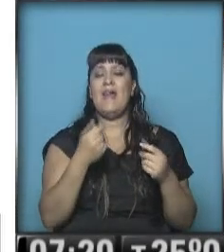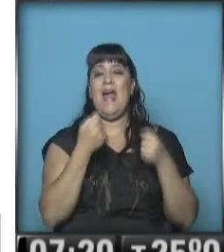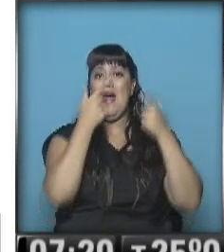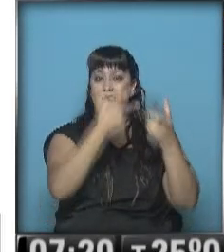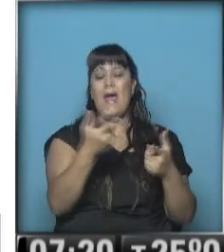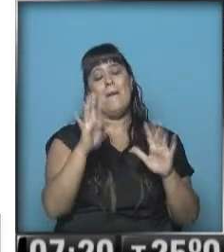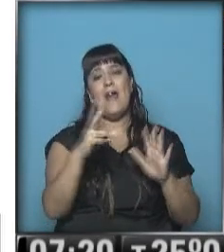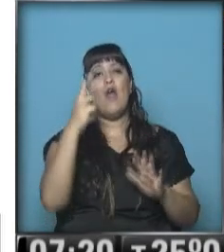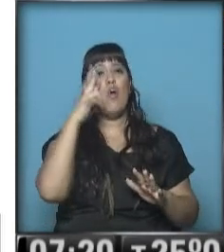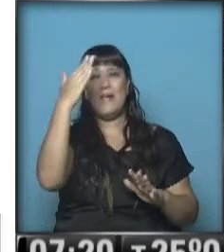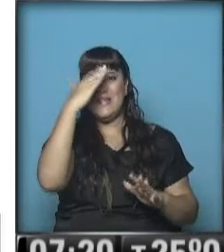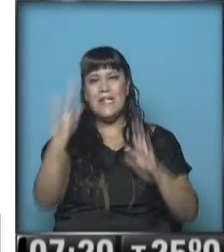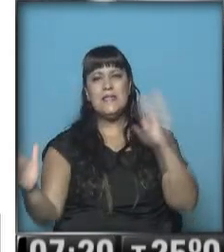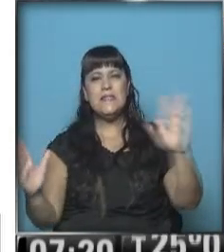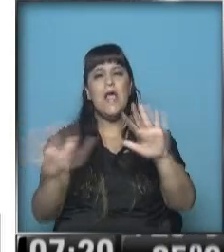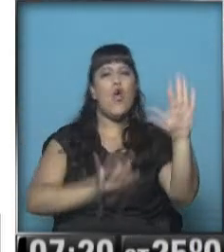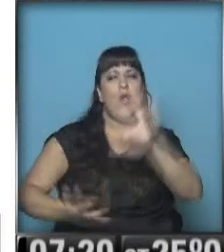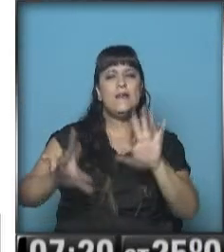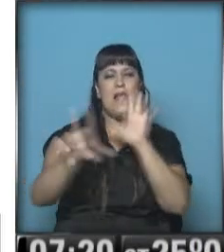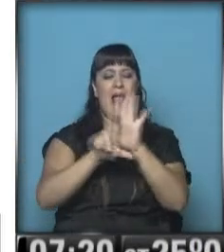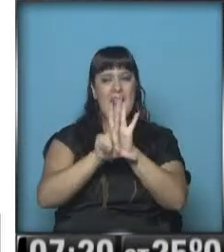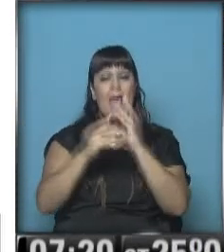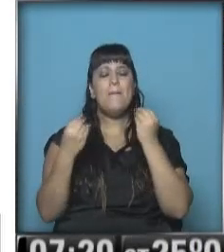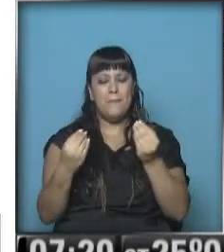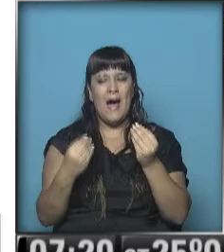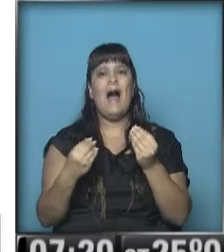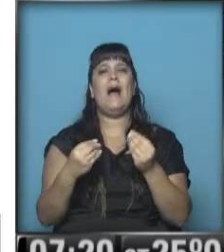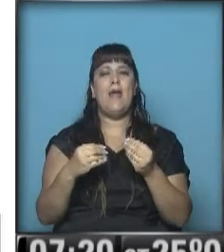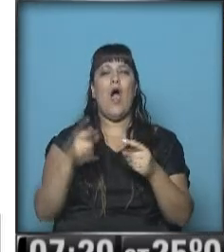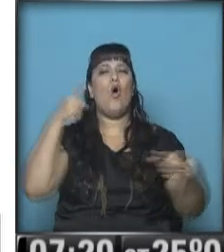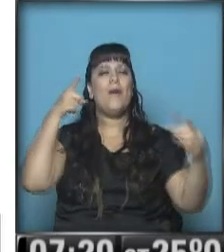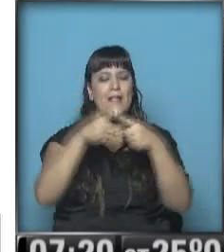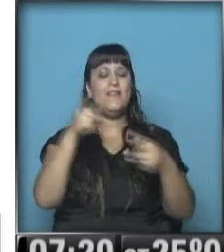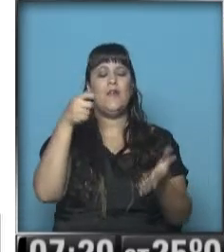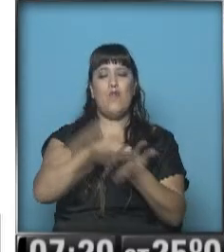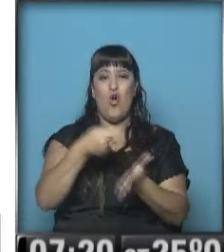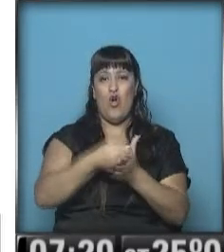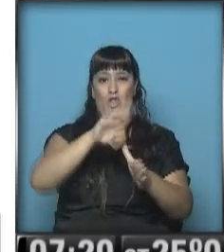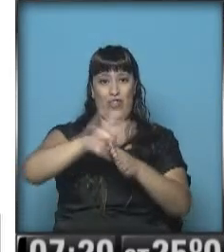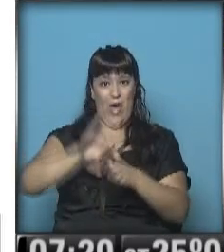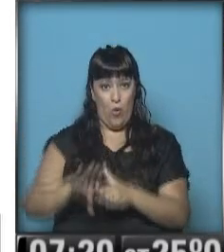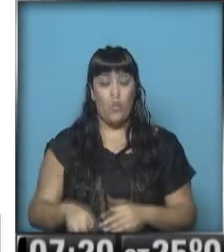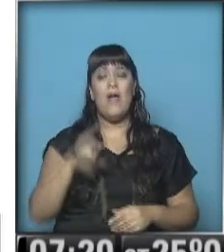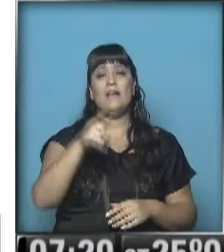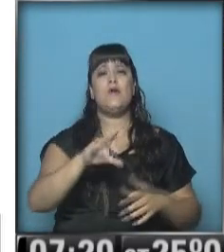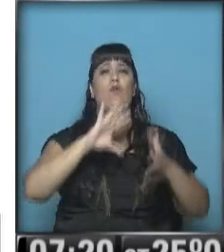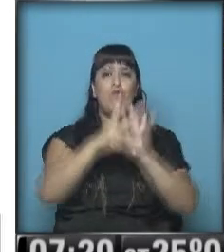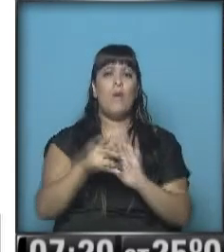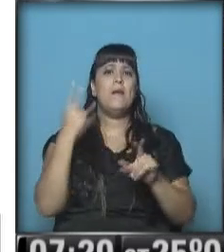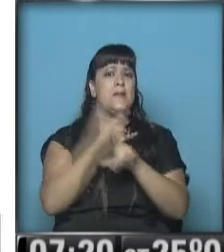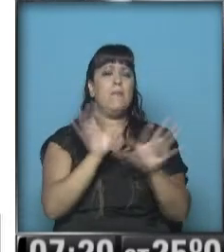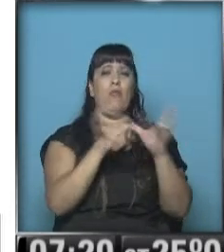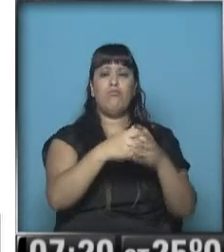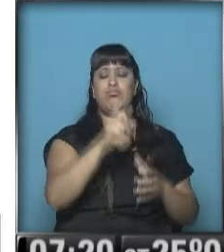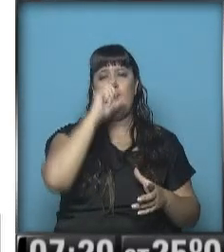el 2015 un marco jurídico para regular la reestructuración de las deudas soberanas? Claro, el caso y el acoso por parte de los fondos buitres